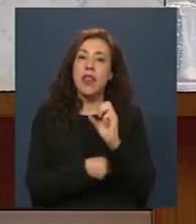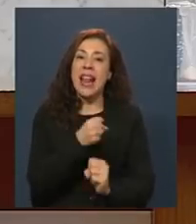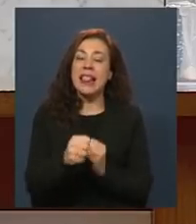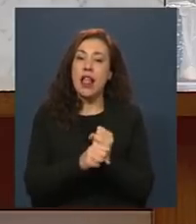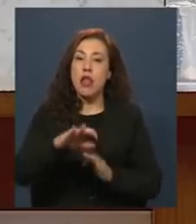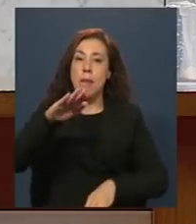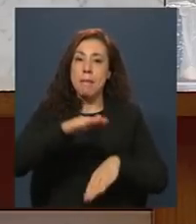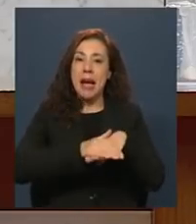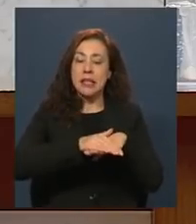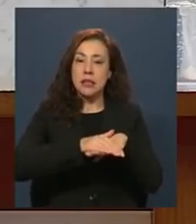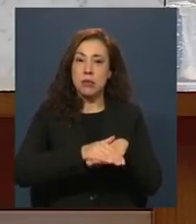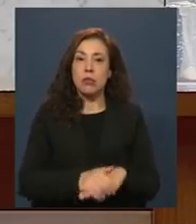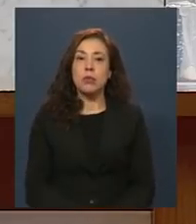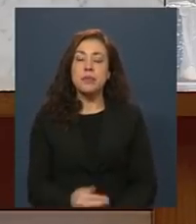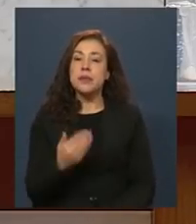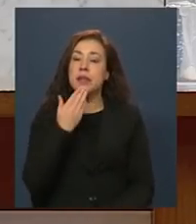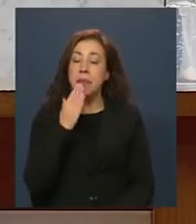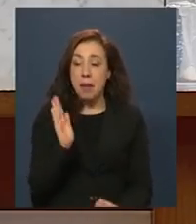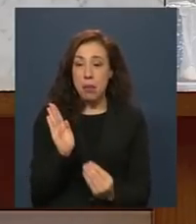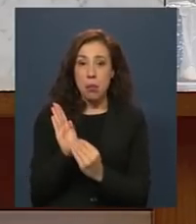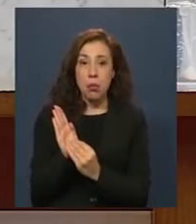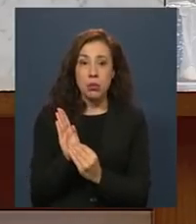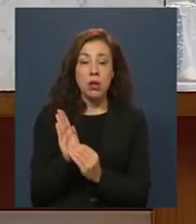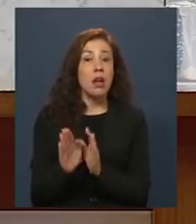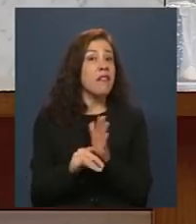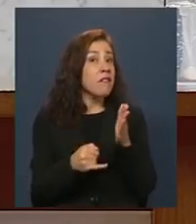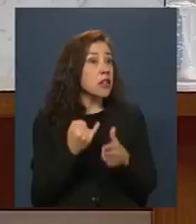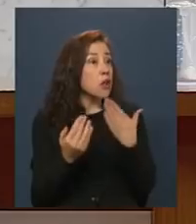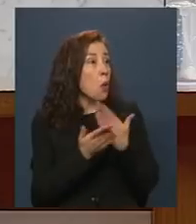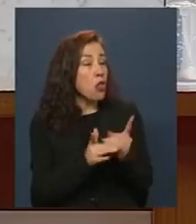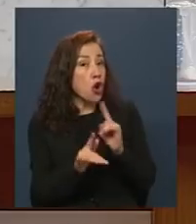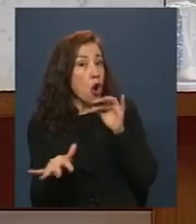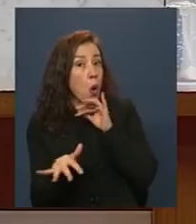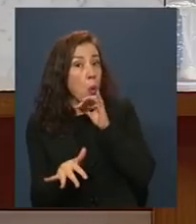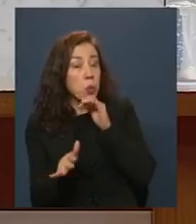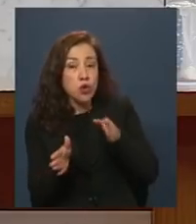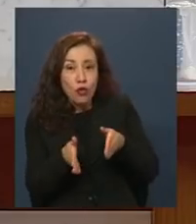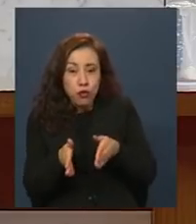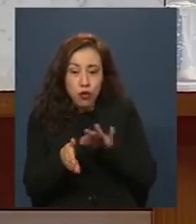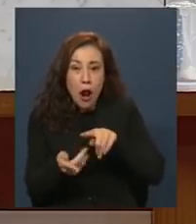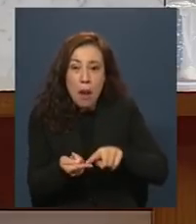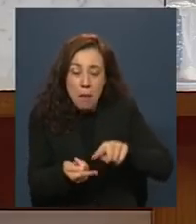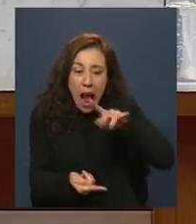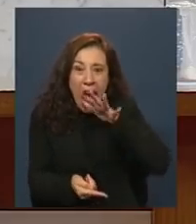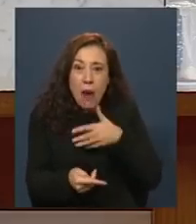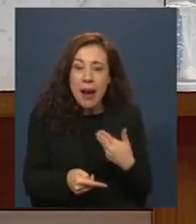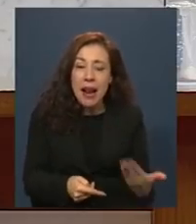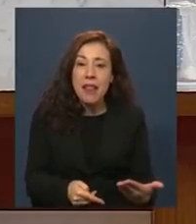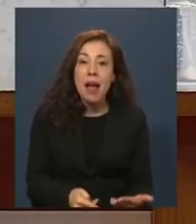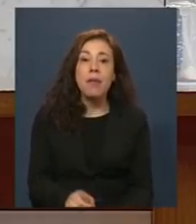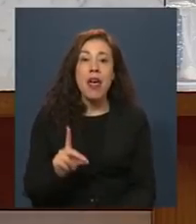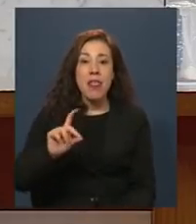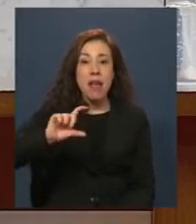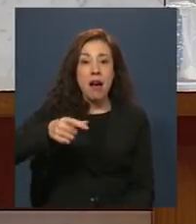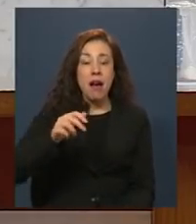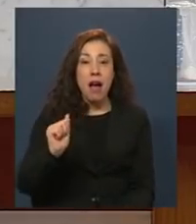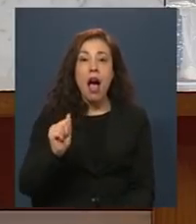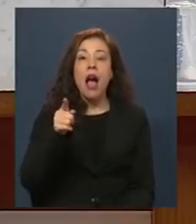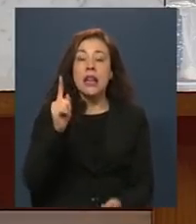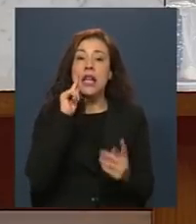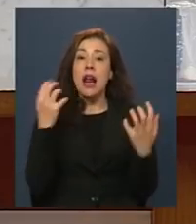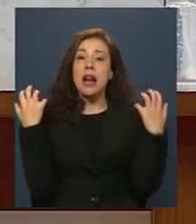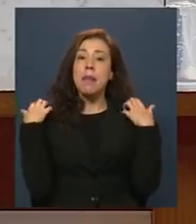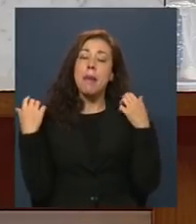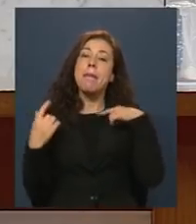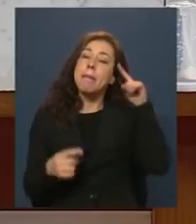máximo. También propone que expiren cuando no se haga uso del caudal asignado. La Dirección General de Aguas tendrá la facultad